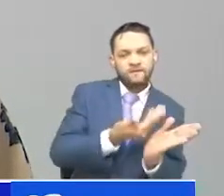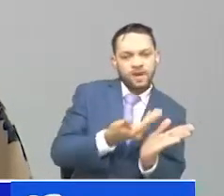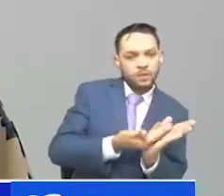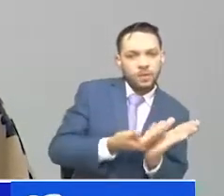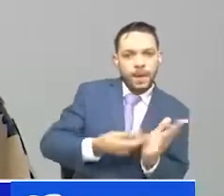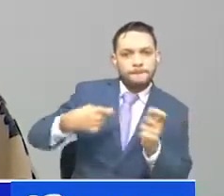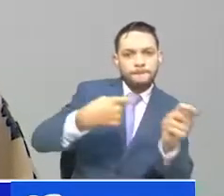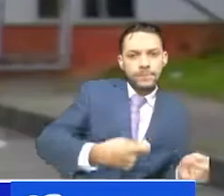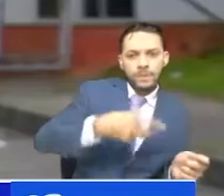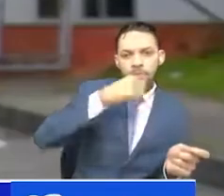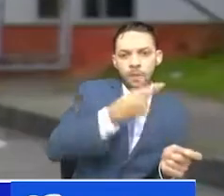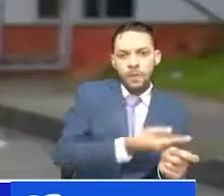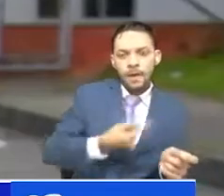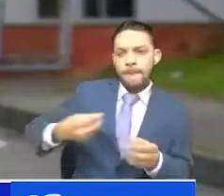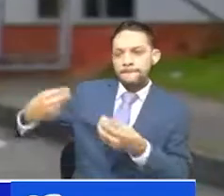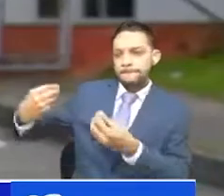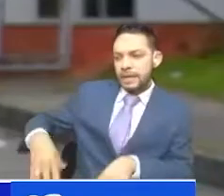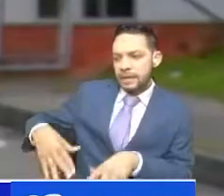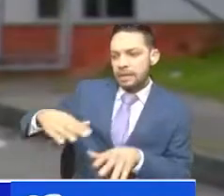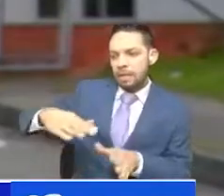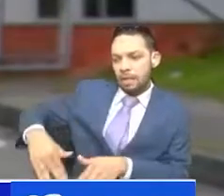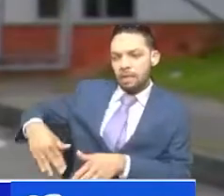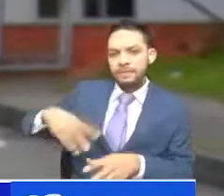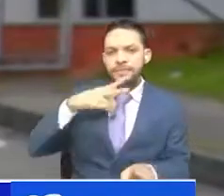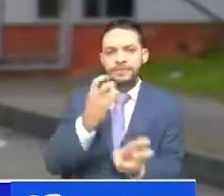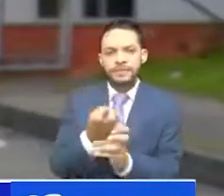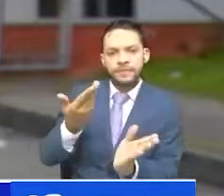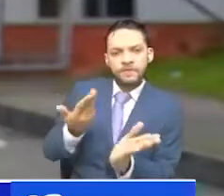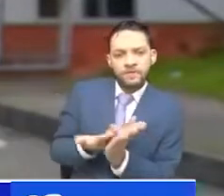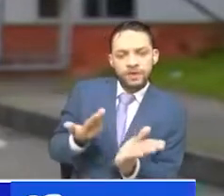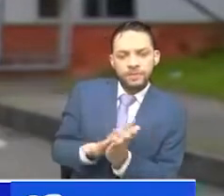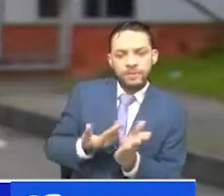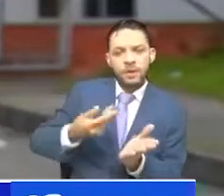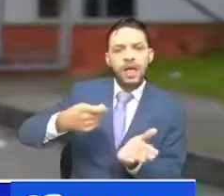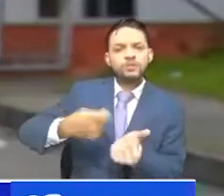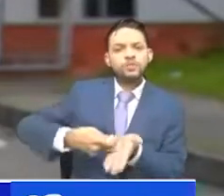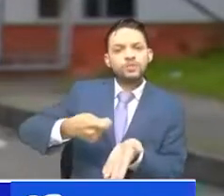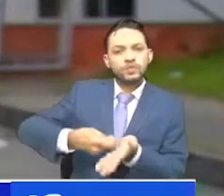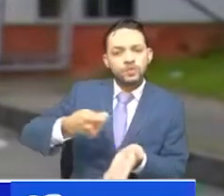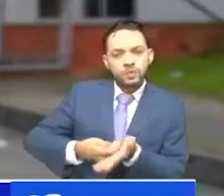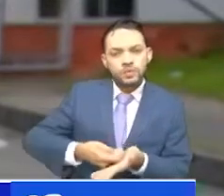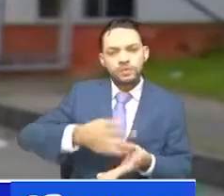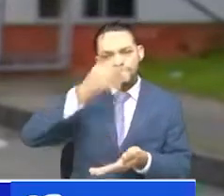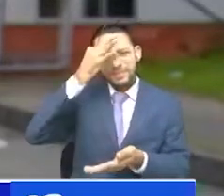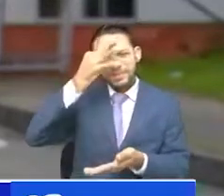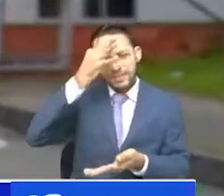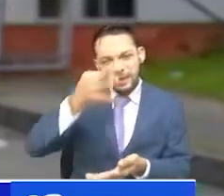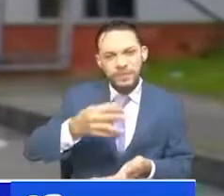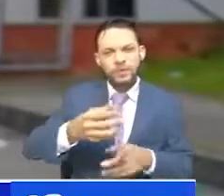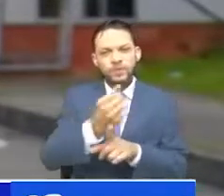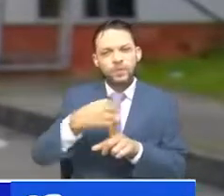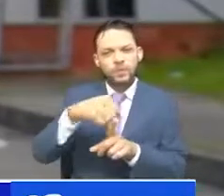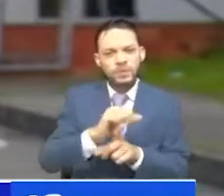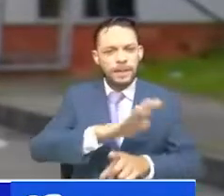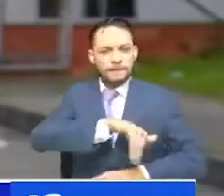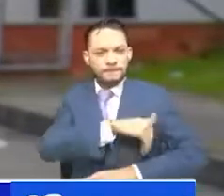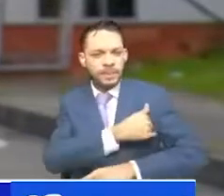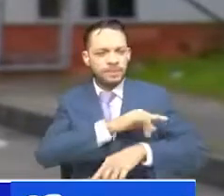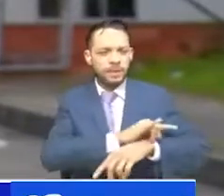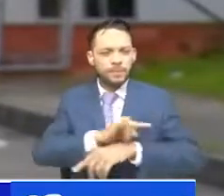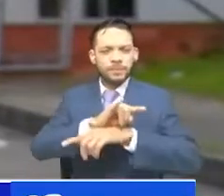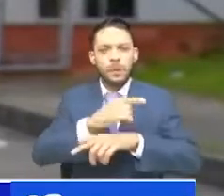afectar también financieramente. Por ahora, la Asociación de Hospitales y el Ministerio de Salud y Protección Social buscan otro tipo de